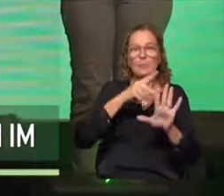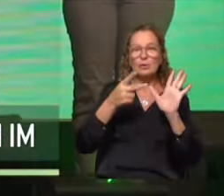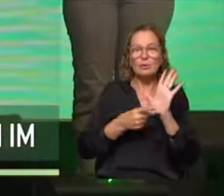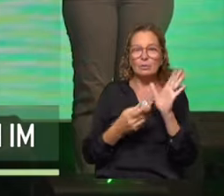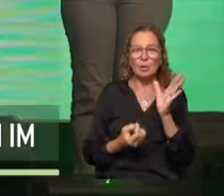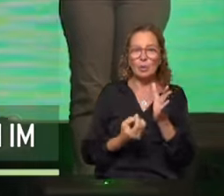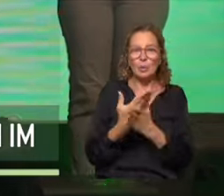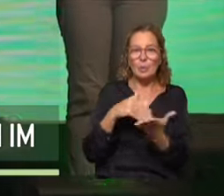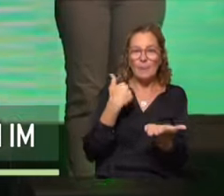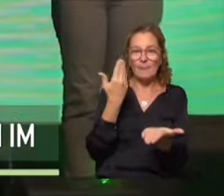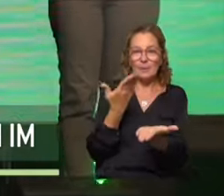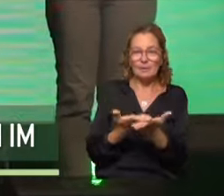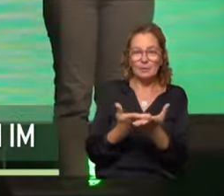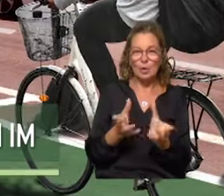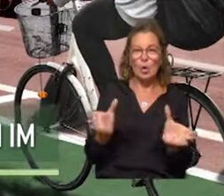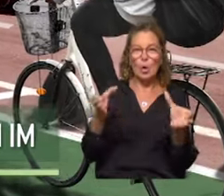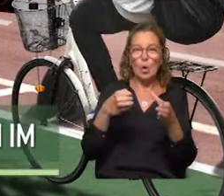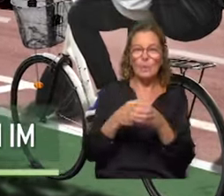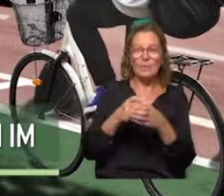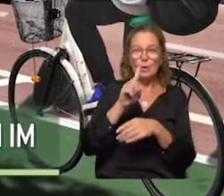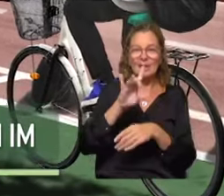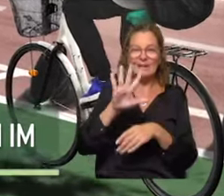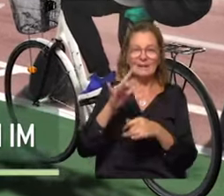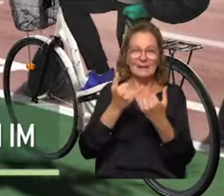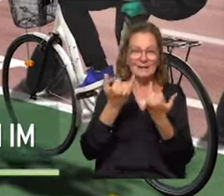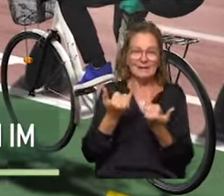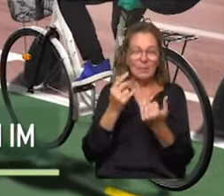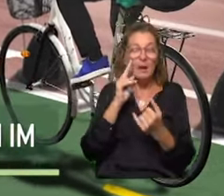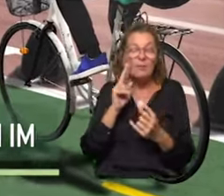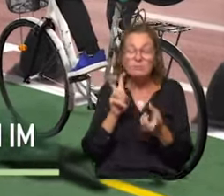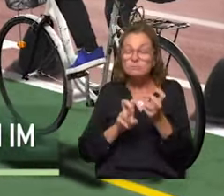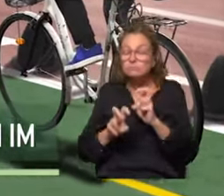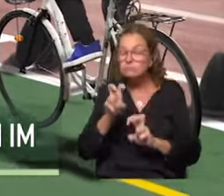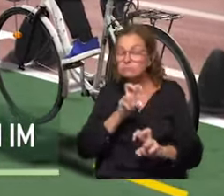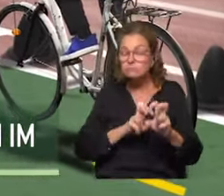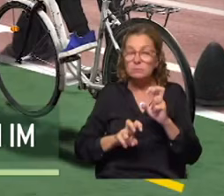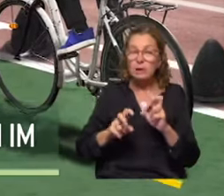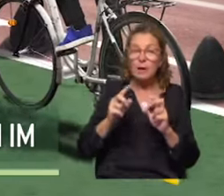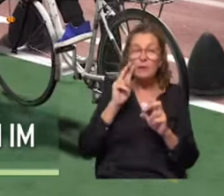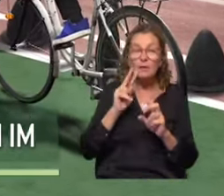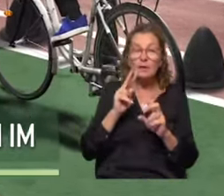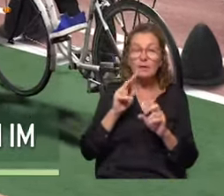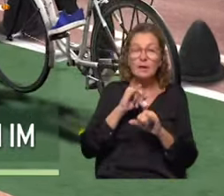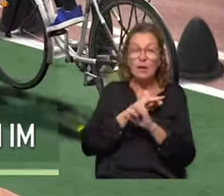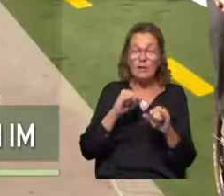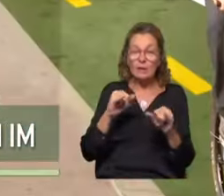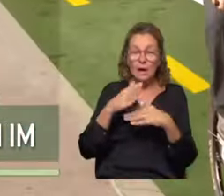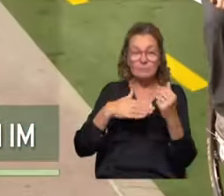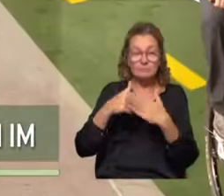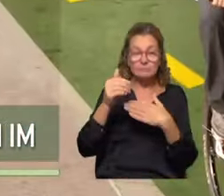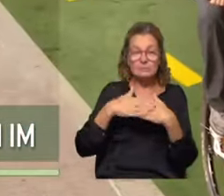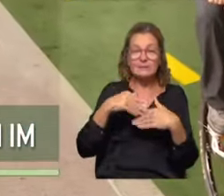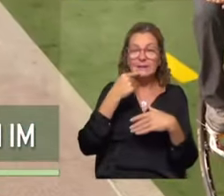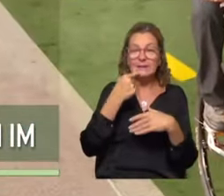actualizado. Y la comisión se tomará 15 días para analizarlo y realizar las observaciones que se concentrarán en la etapa final de obra, según